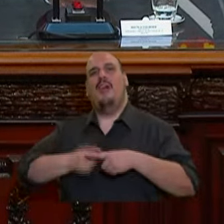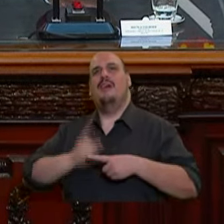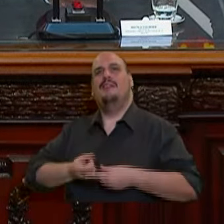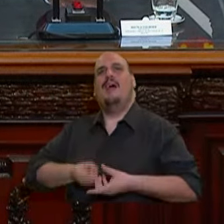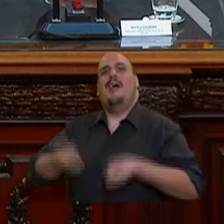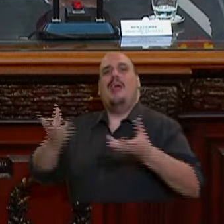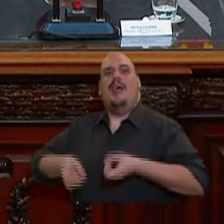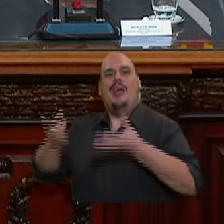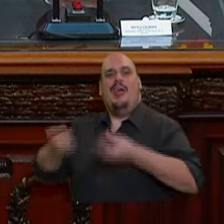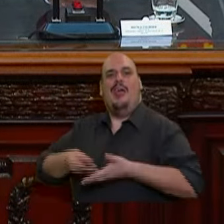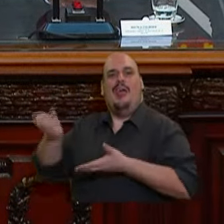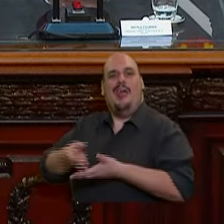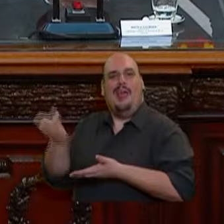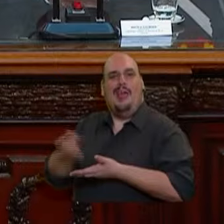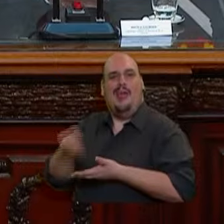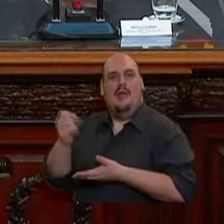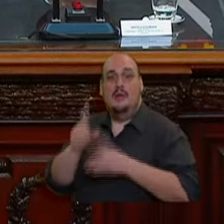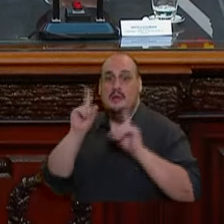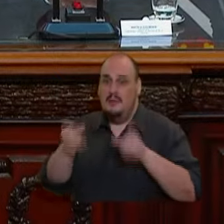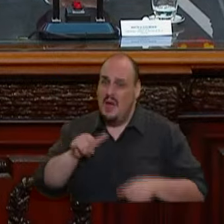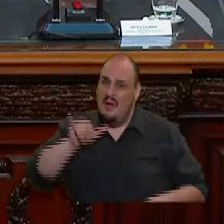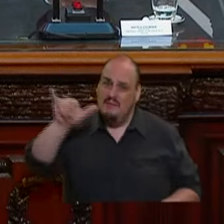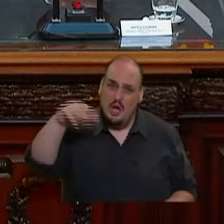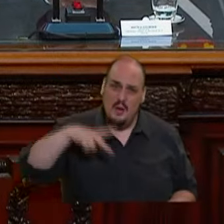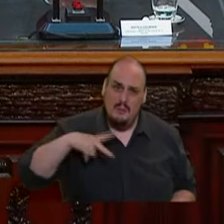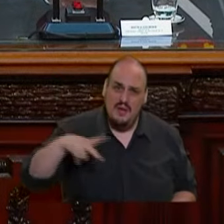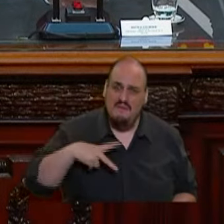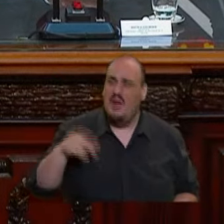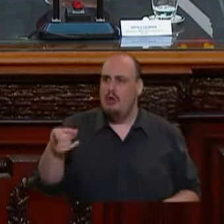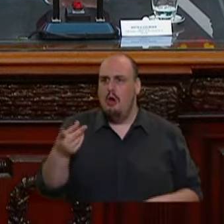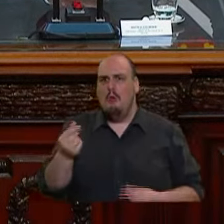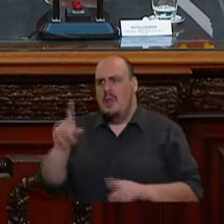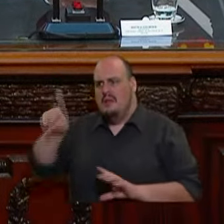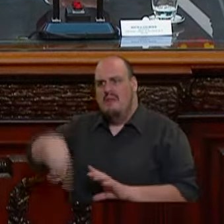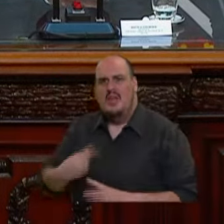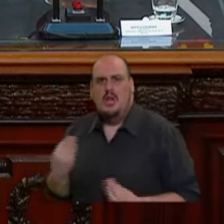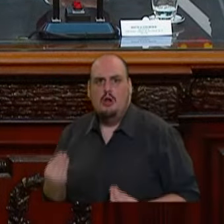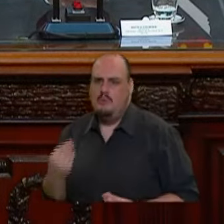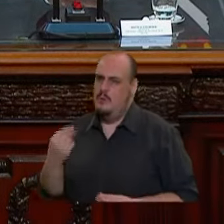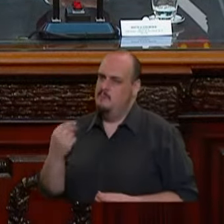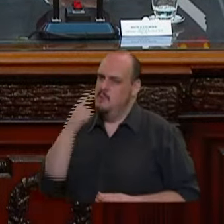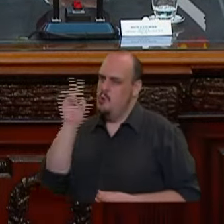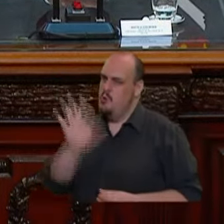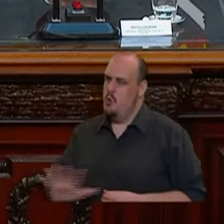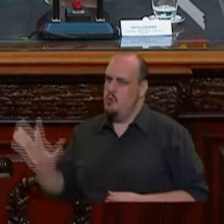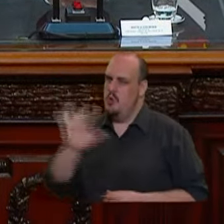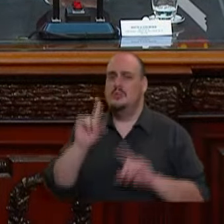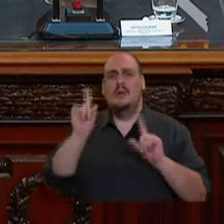alto cachet y dudosa calidad, los aviones privados y tantos otros vicios a los que nos tienen acostumbrados los políticos hace décadas.